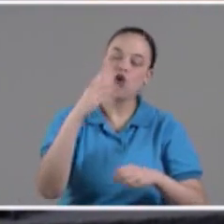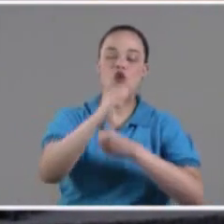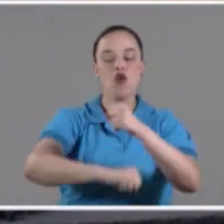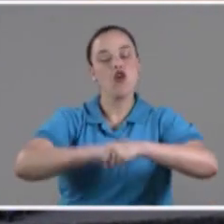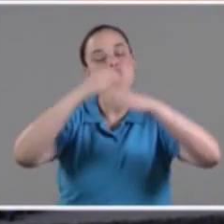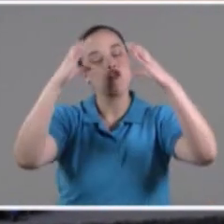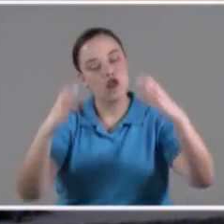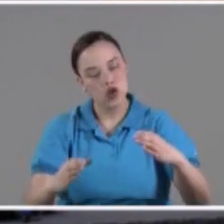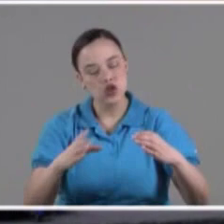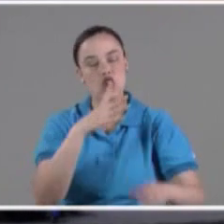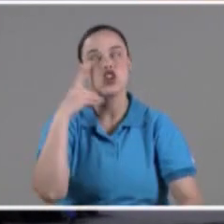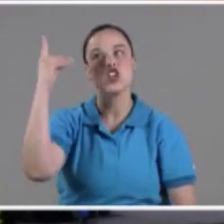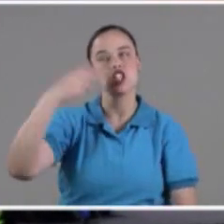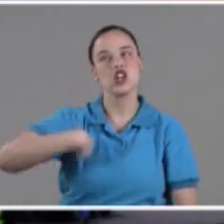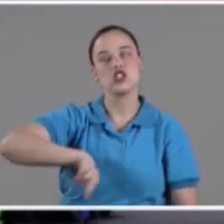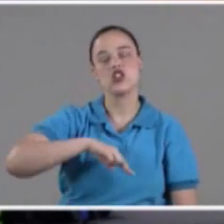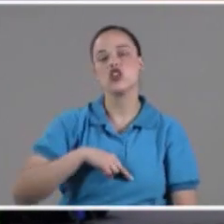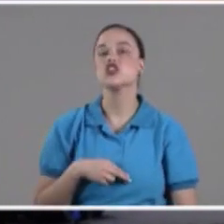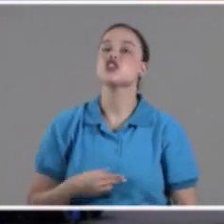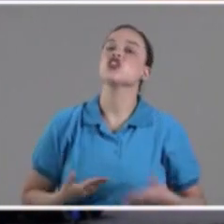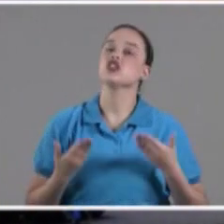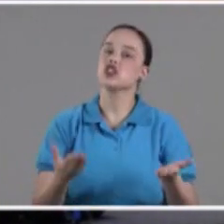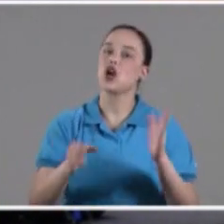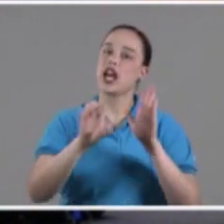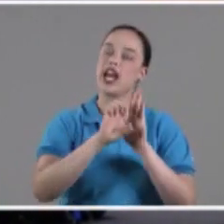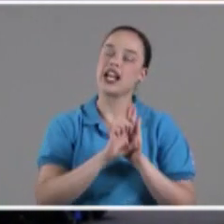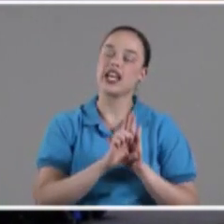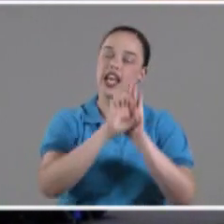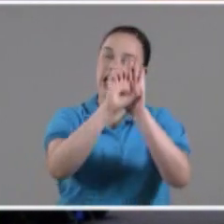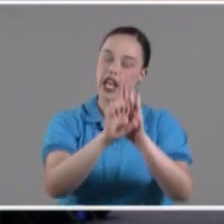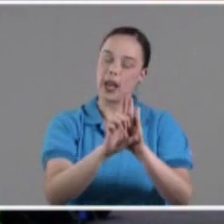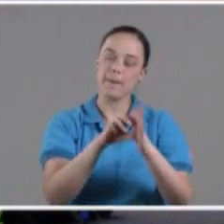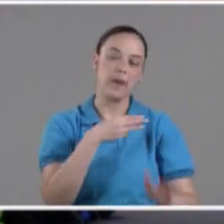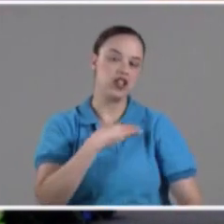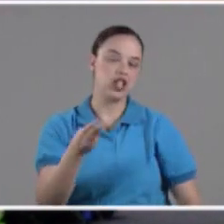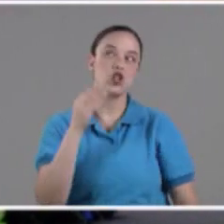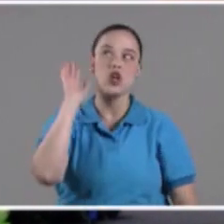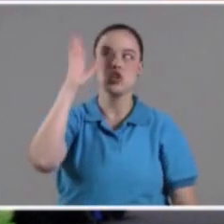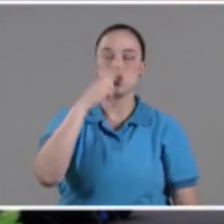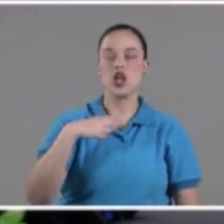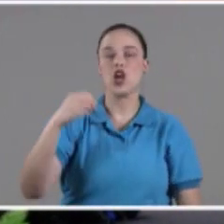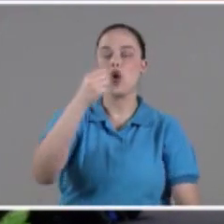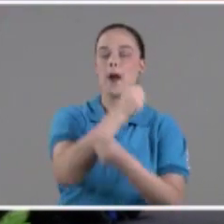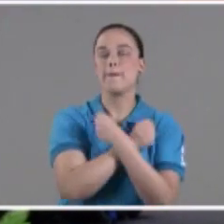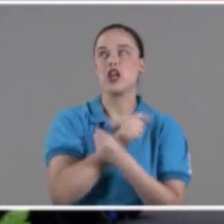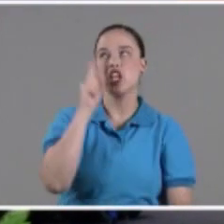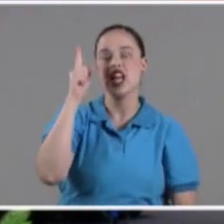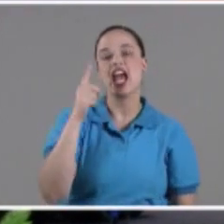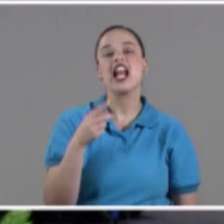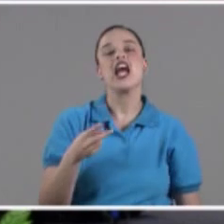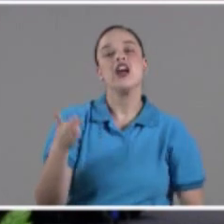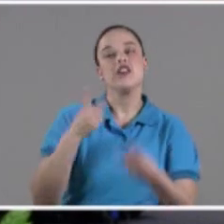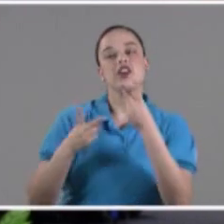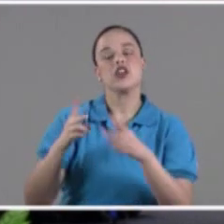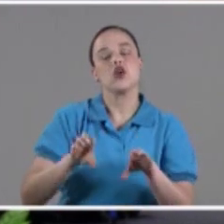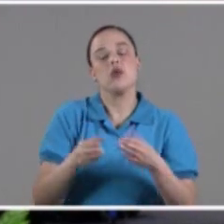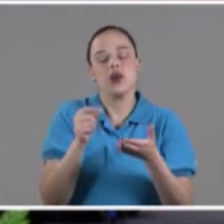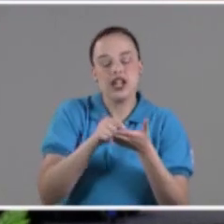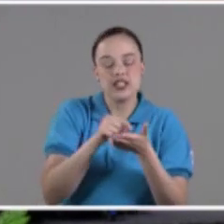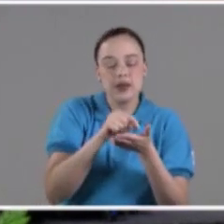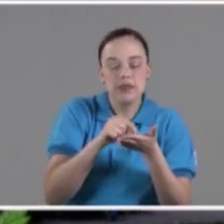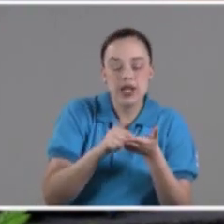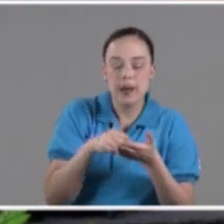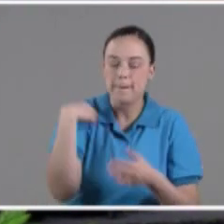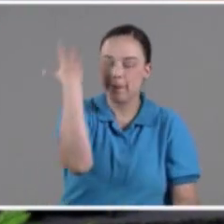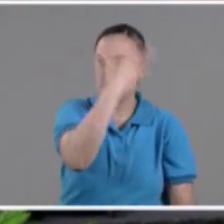fruto Dios nos dio el ejemplo enviando a su hijo amado y él vino como la semilla preciosa